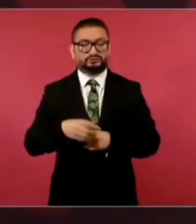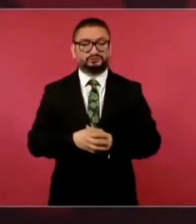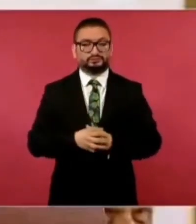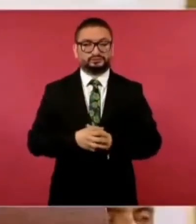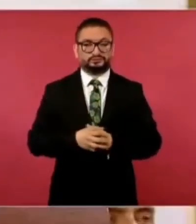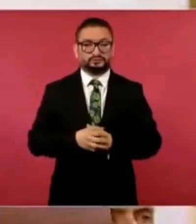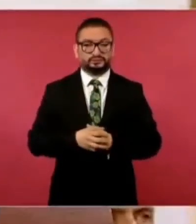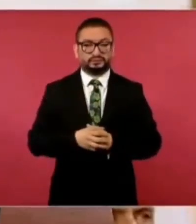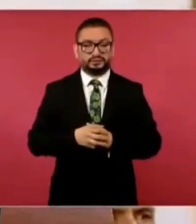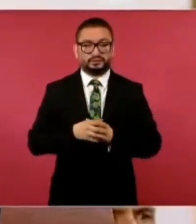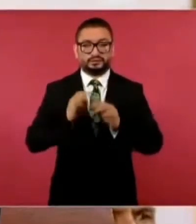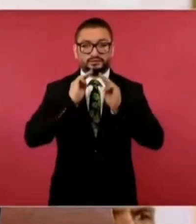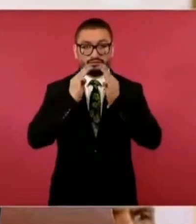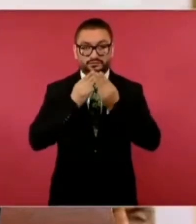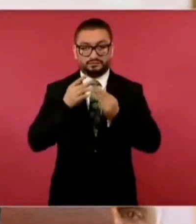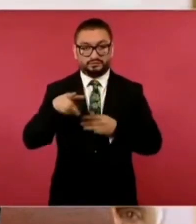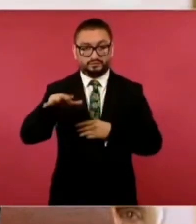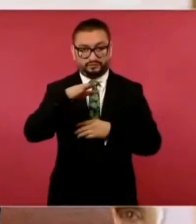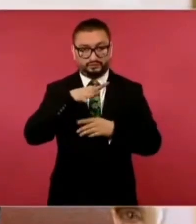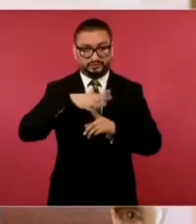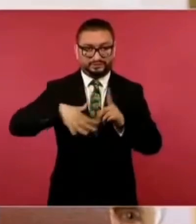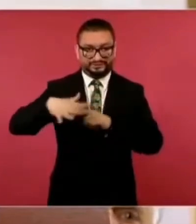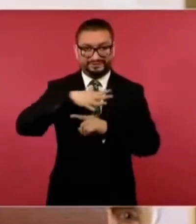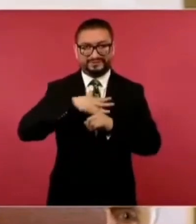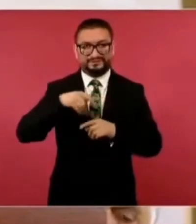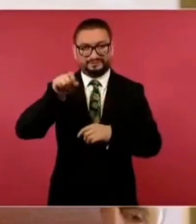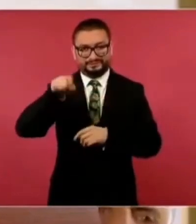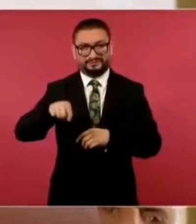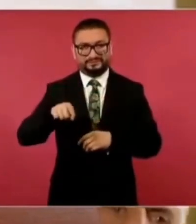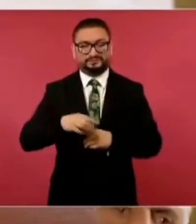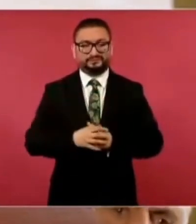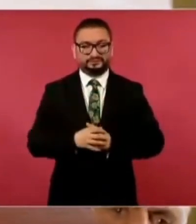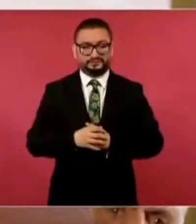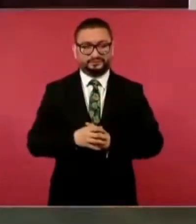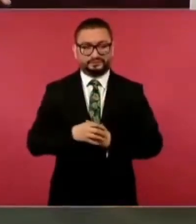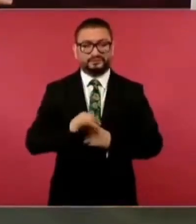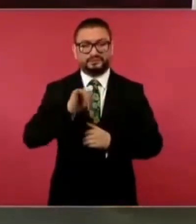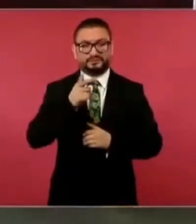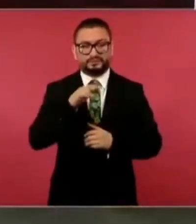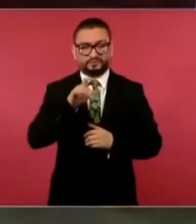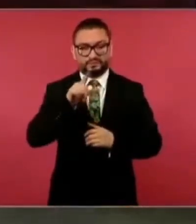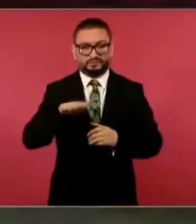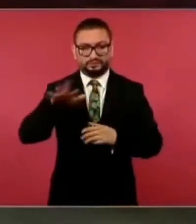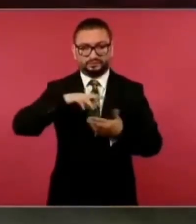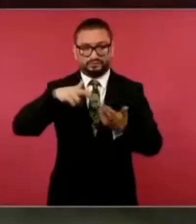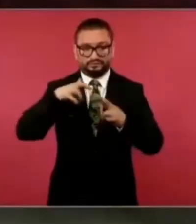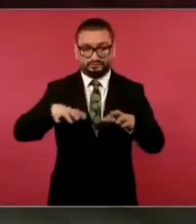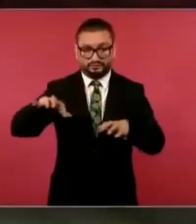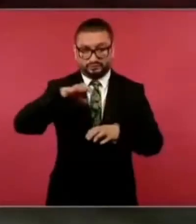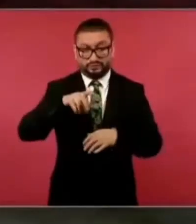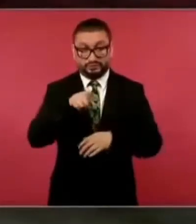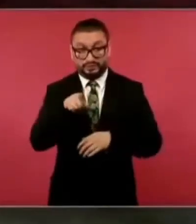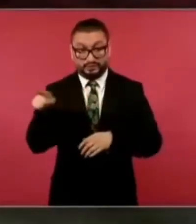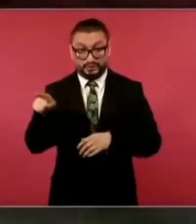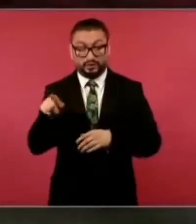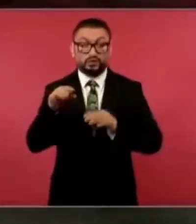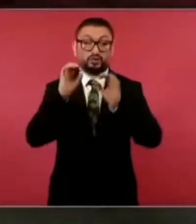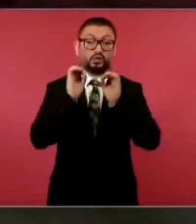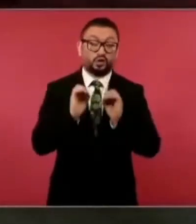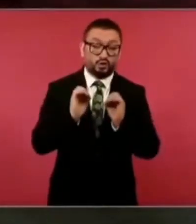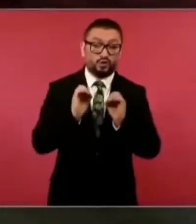y la delincuencia que operaba en ese entonces en Iguala y en toda la región, o